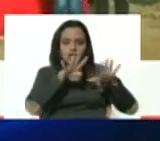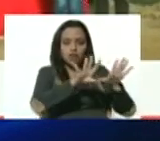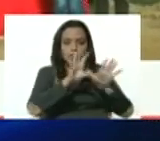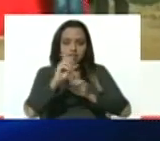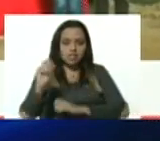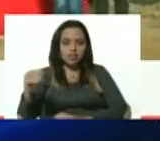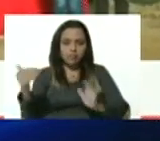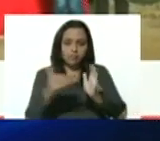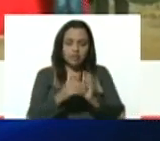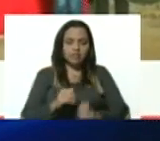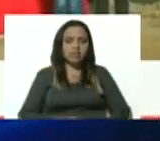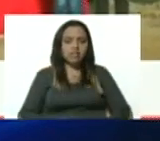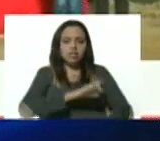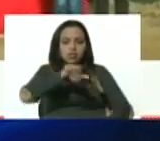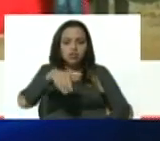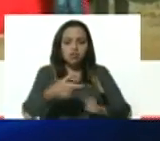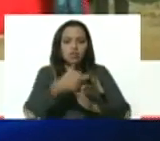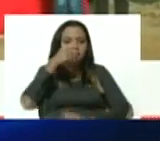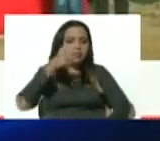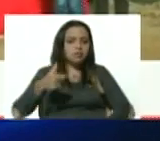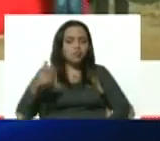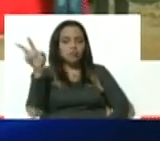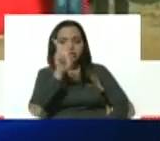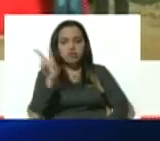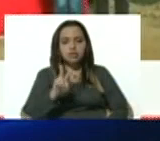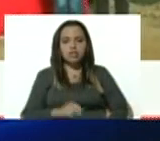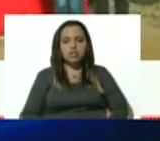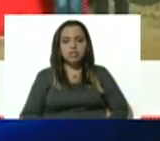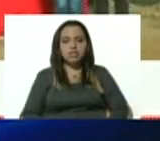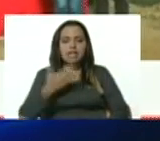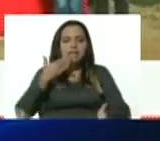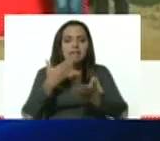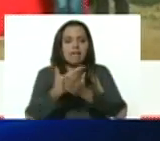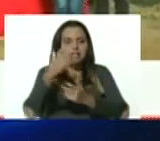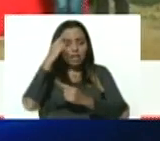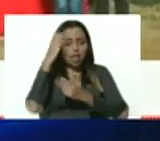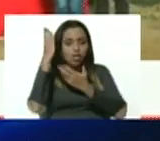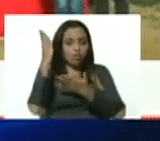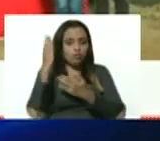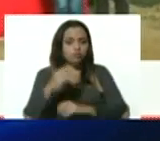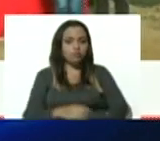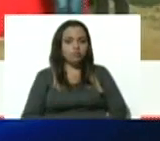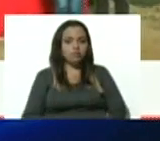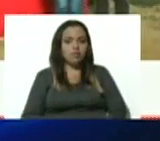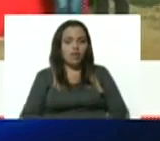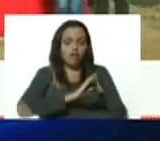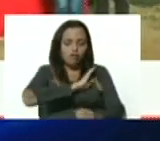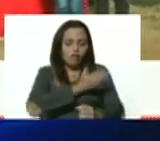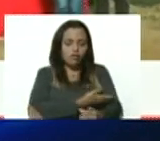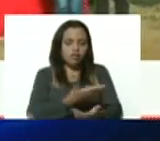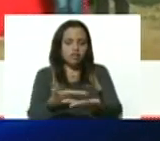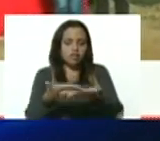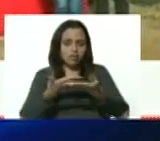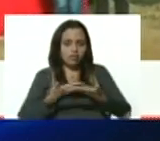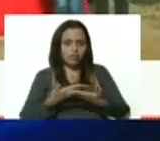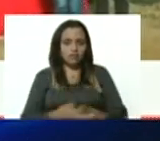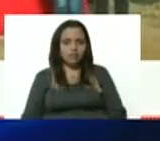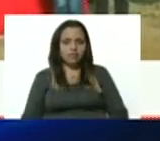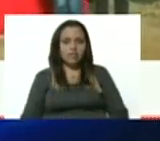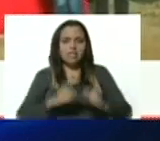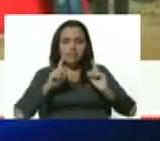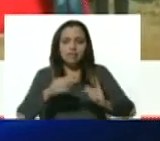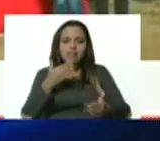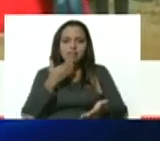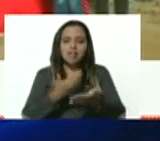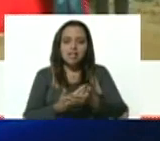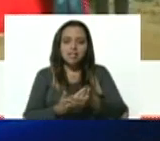2.900.000, y que todo el pueblo de Venezuela le dé gracias a Dios por la fuerza que nos da. Pero le demos